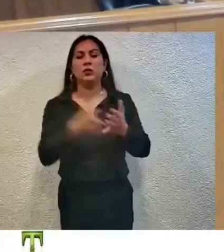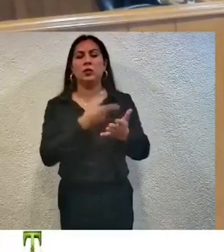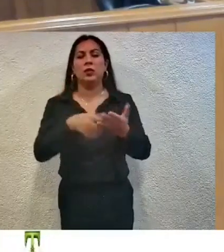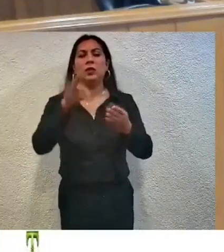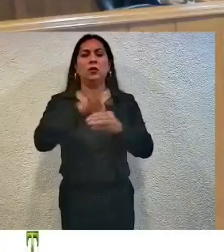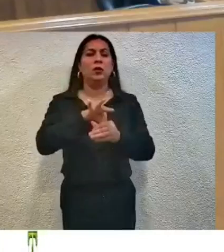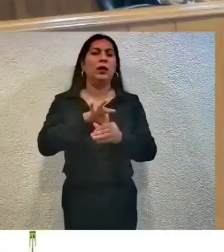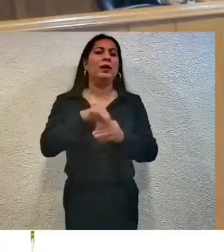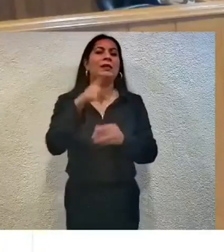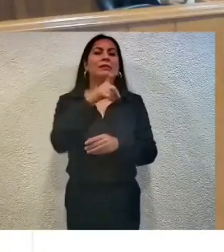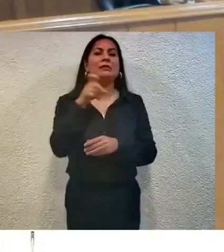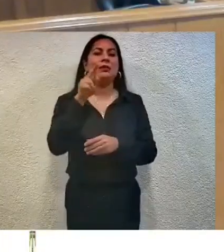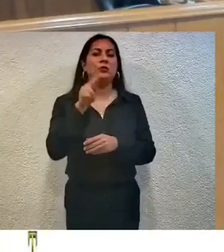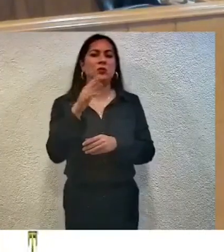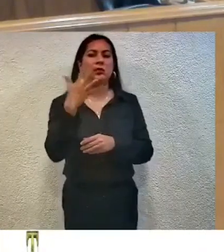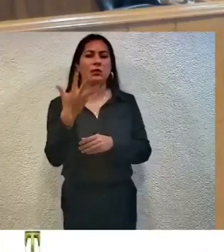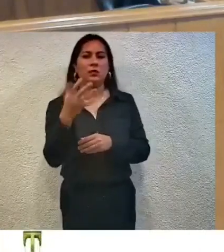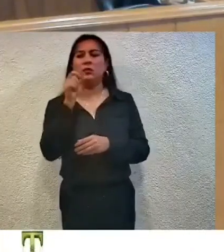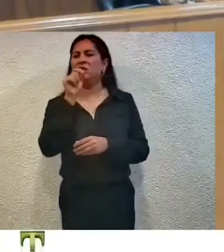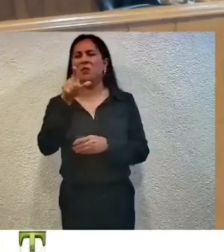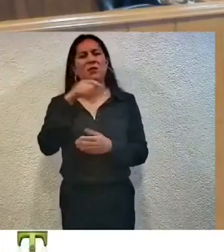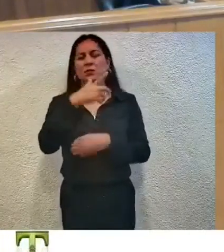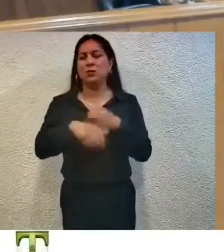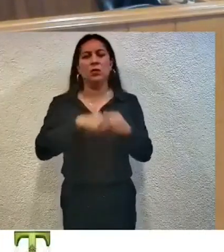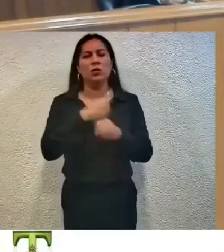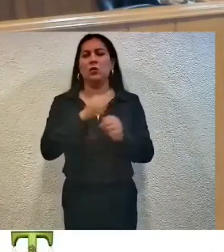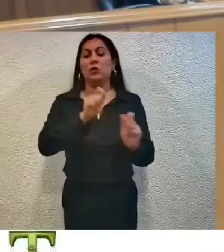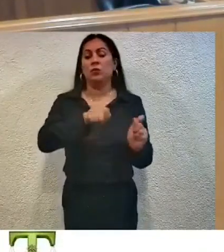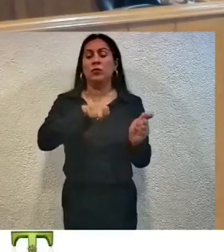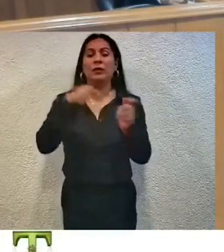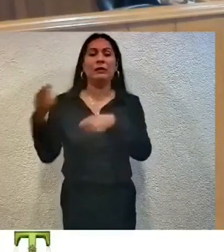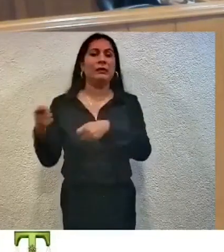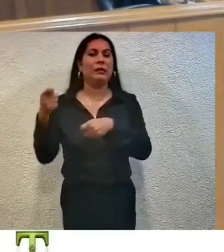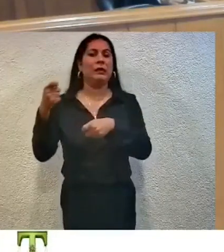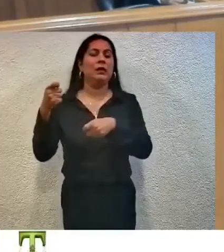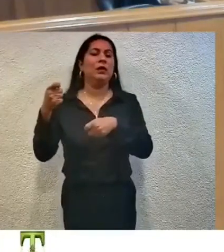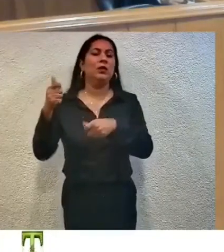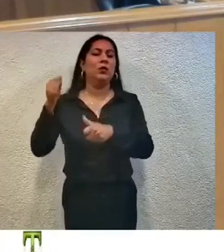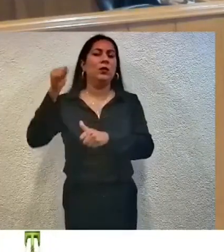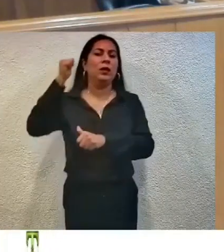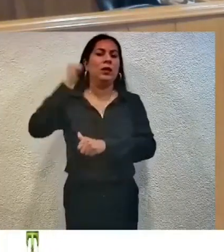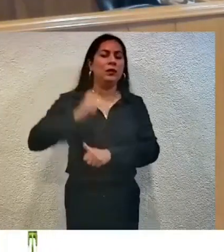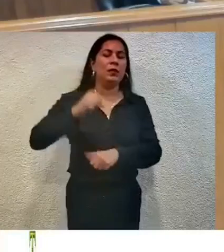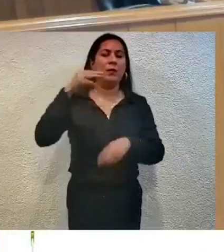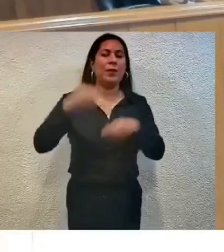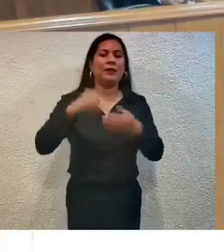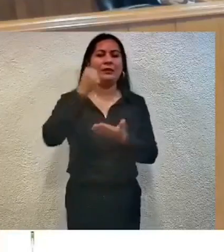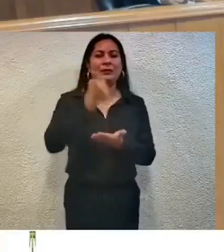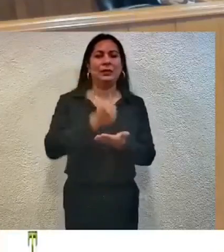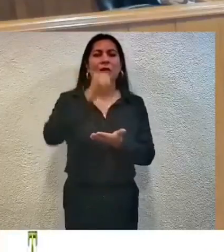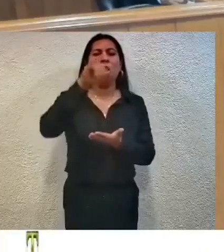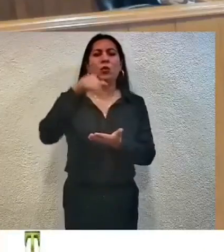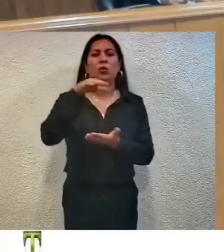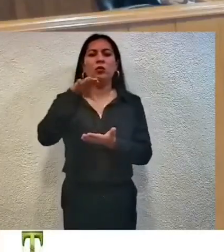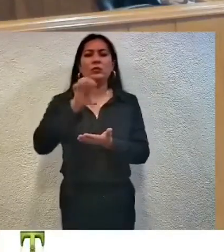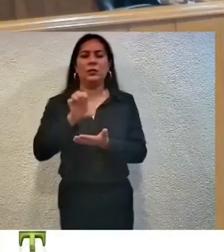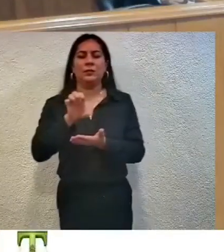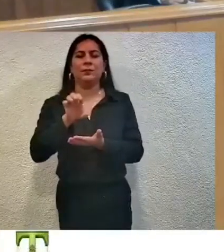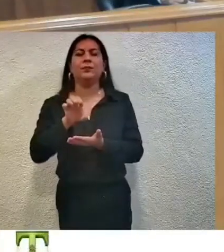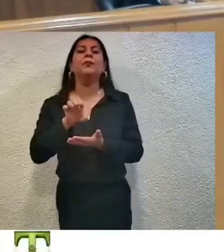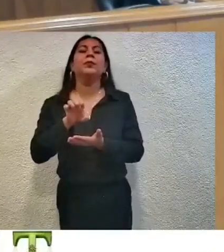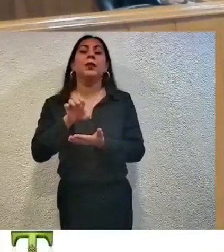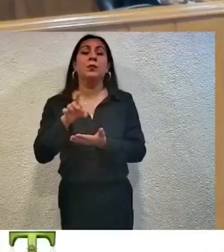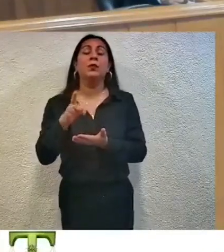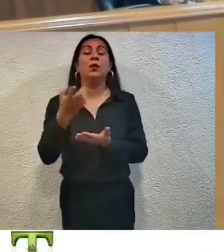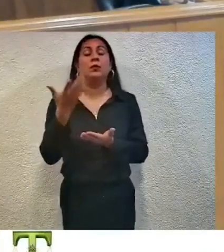ciudadano 185 también de este año, que fueron turnados a la ponencia a cargo del magistrado José Inés Betancur Salgado.